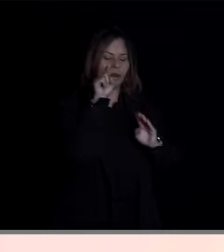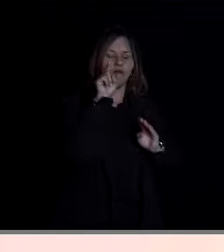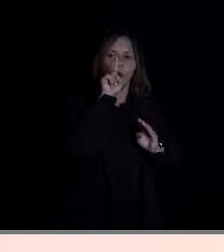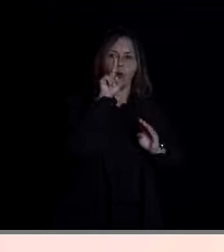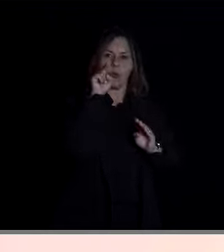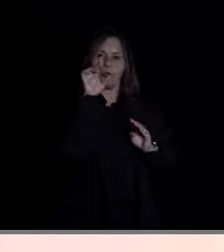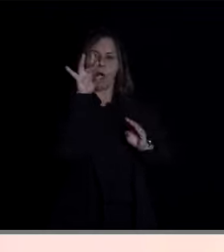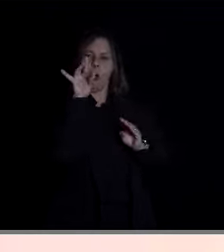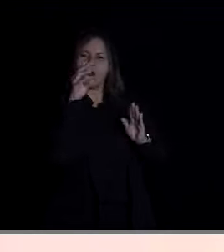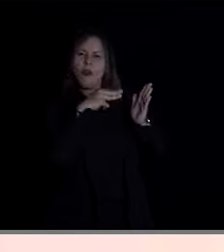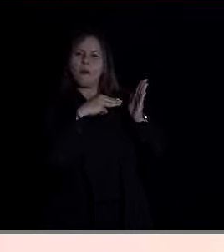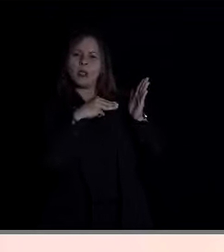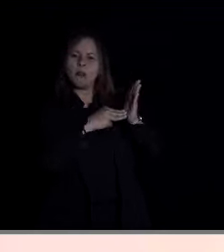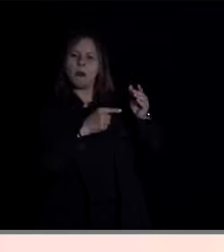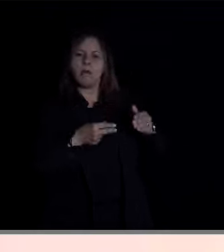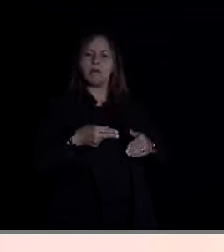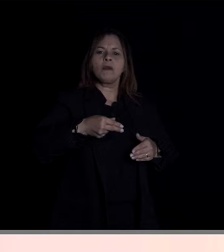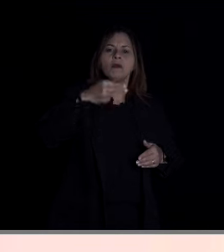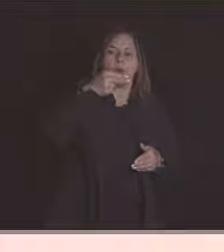millones de dólares, señores.